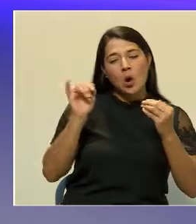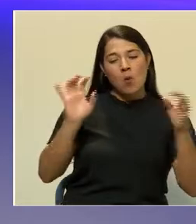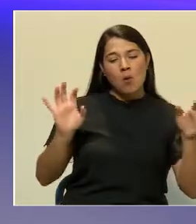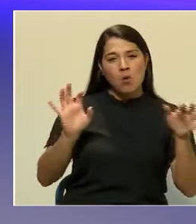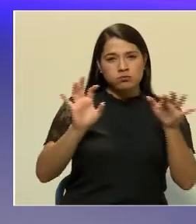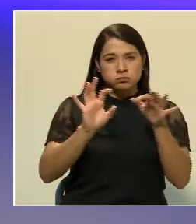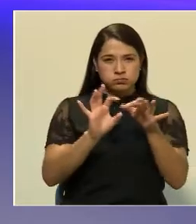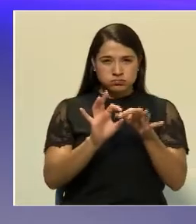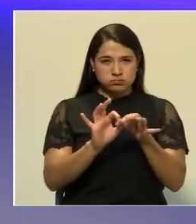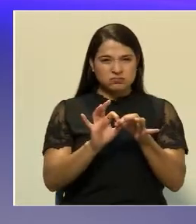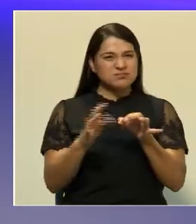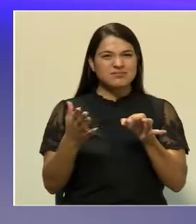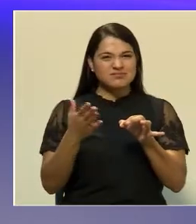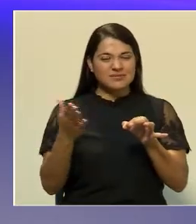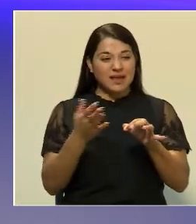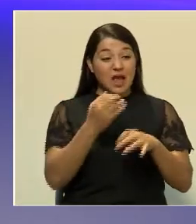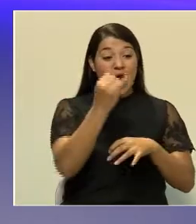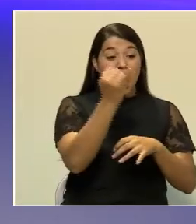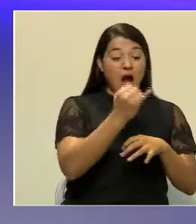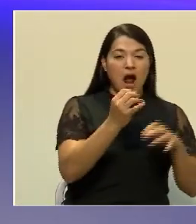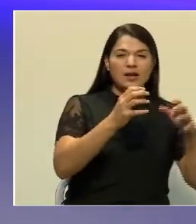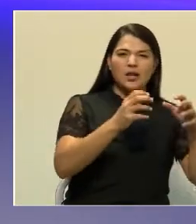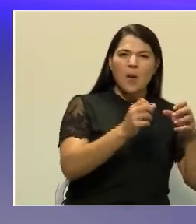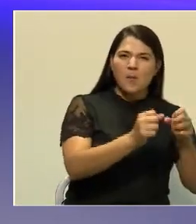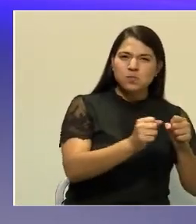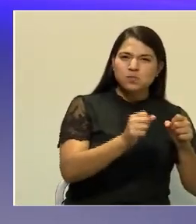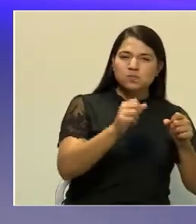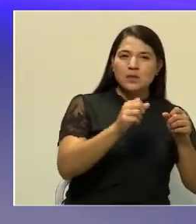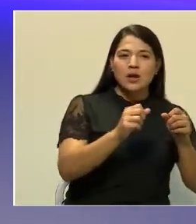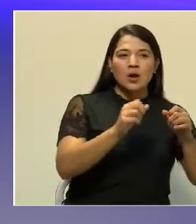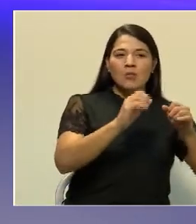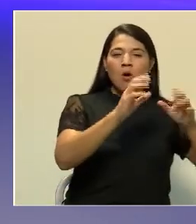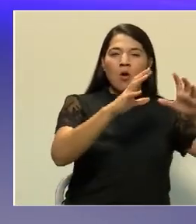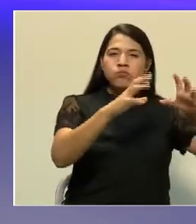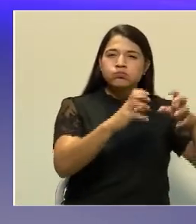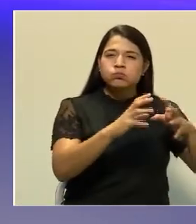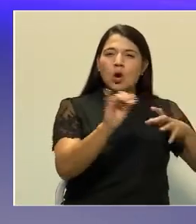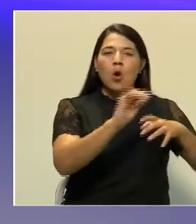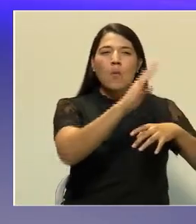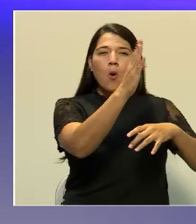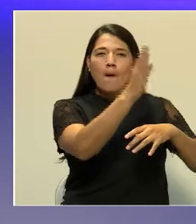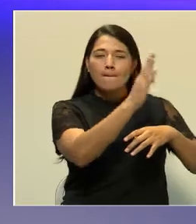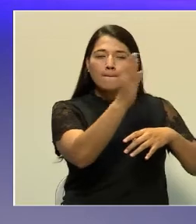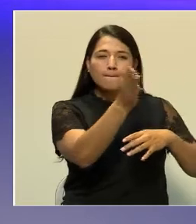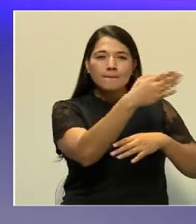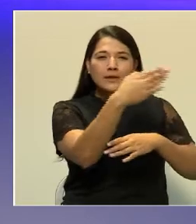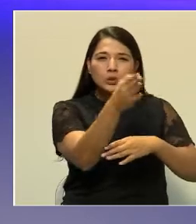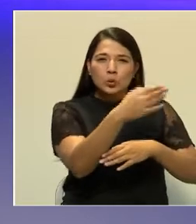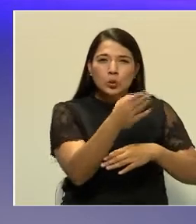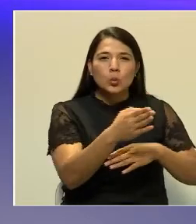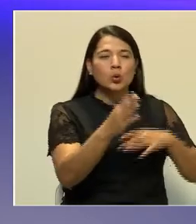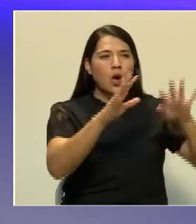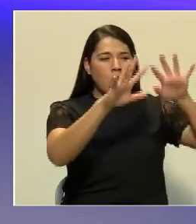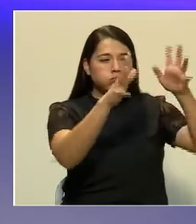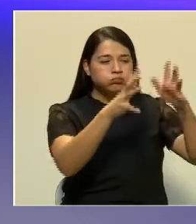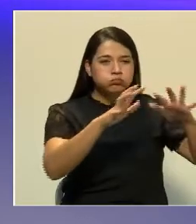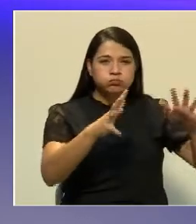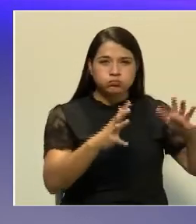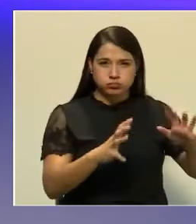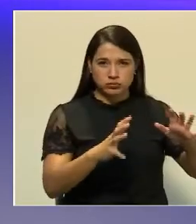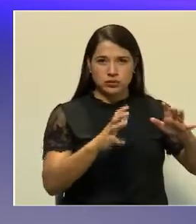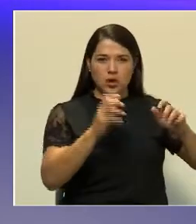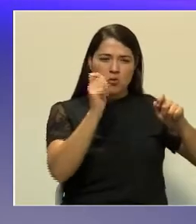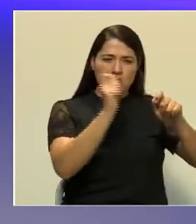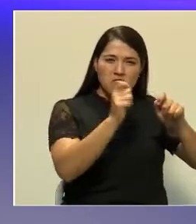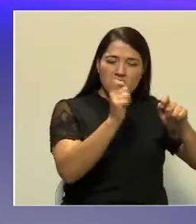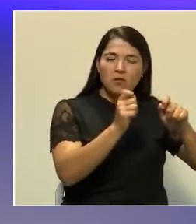donde convergen las artes plásticas clásicas, como la pintura, la escultura, el grabado, junto